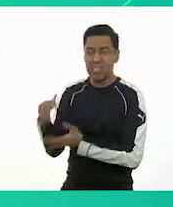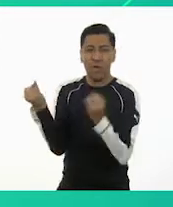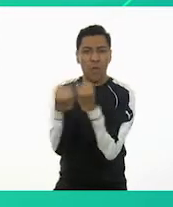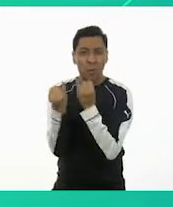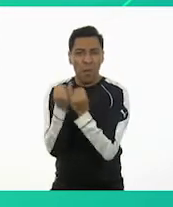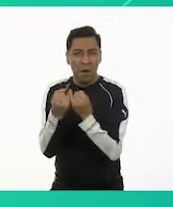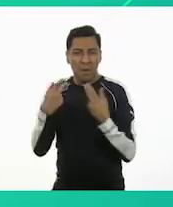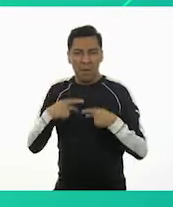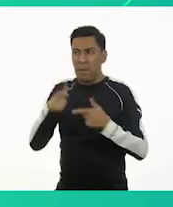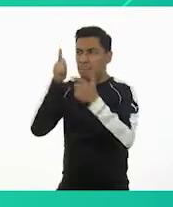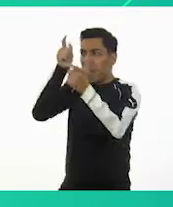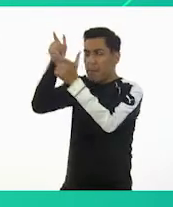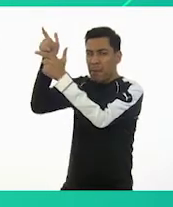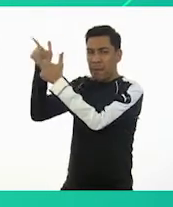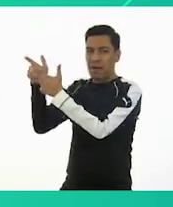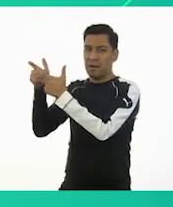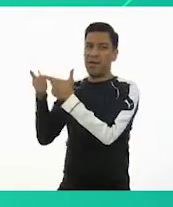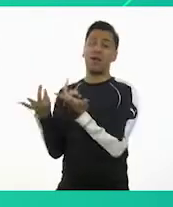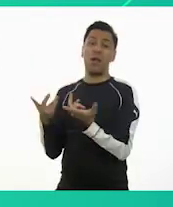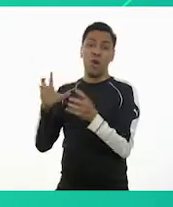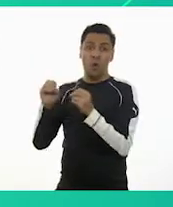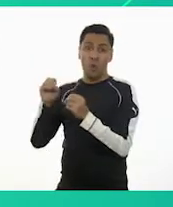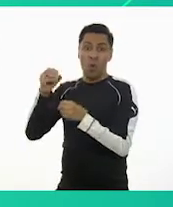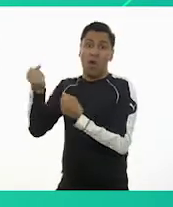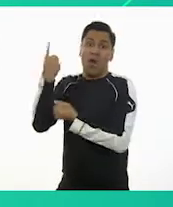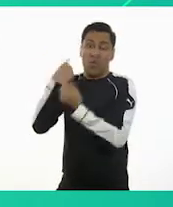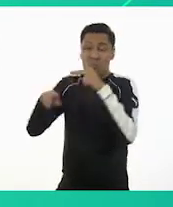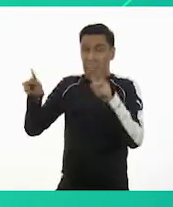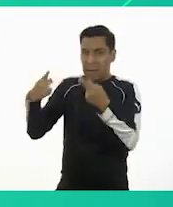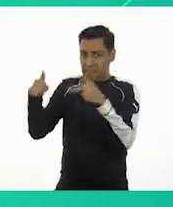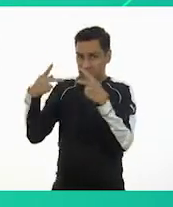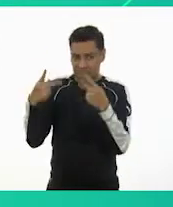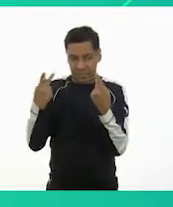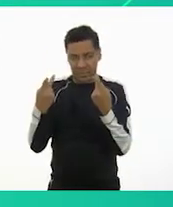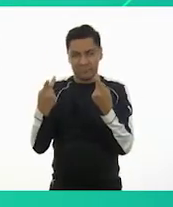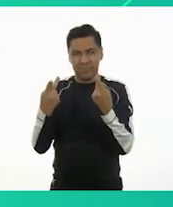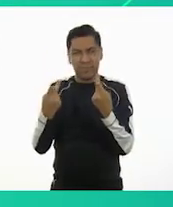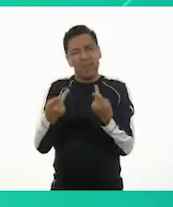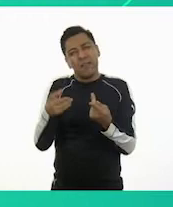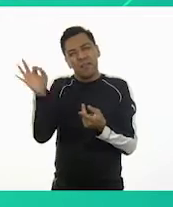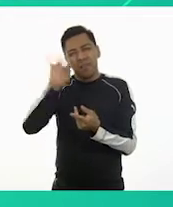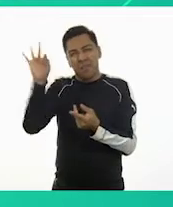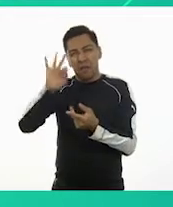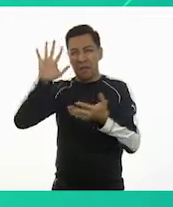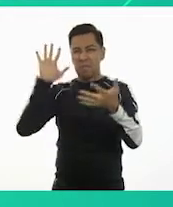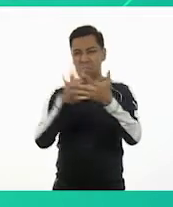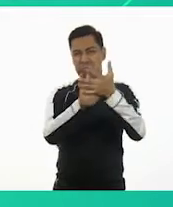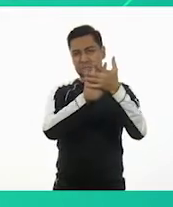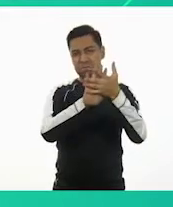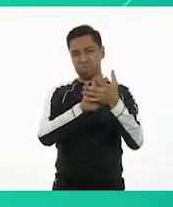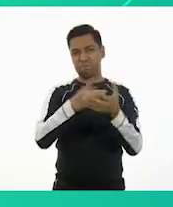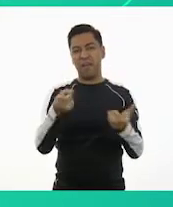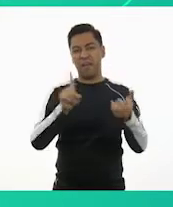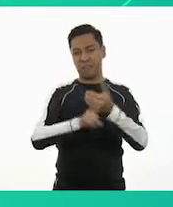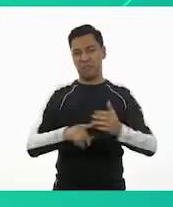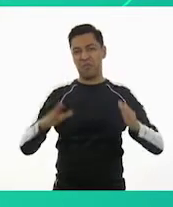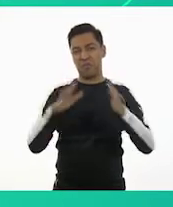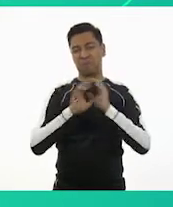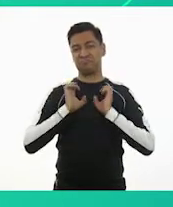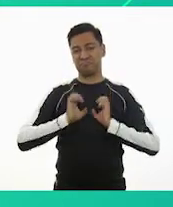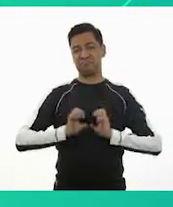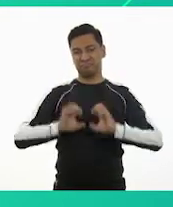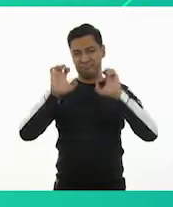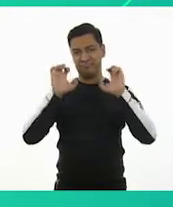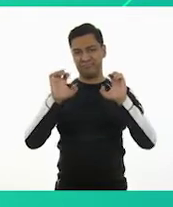ejemplares para su comercialización, con tal de tenerlos y observarlos en una bonita jaula. Sin saberlo, todos los que compran